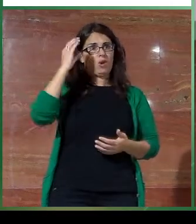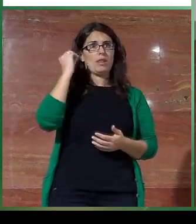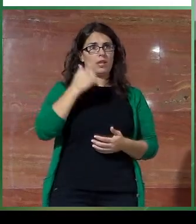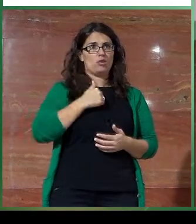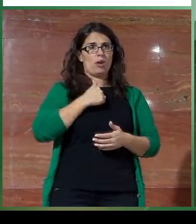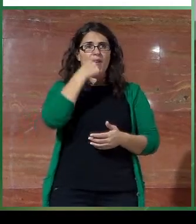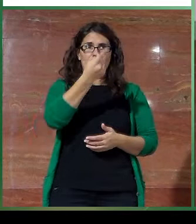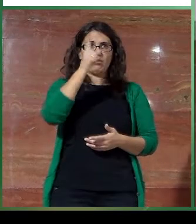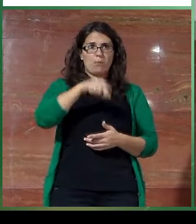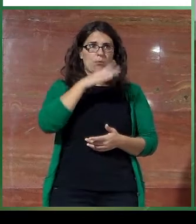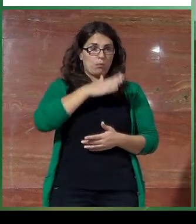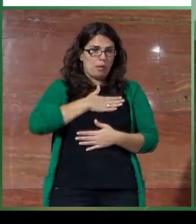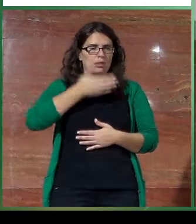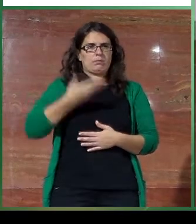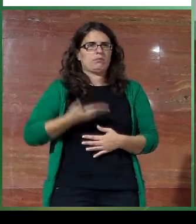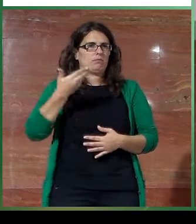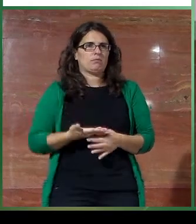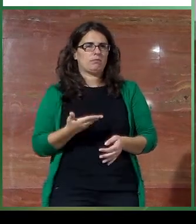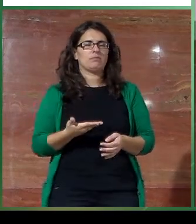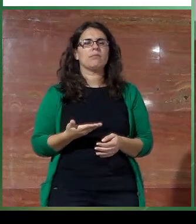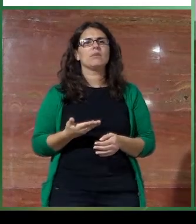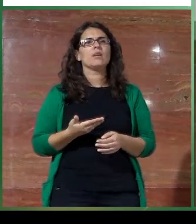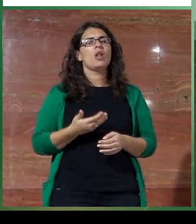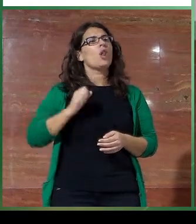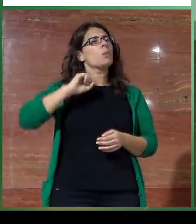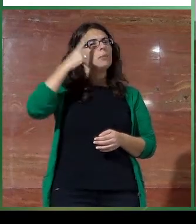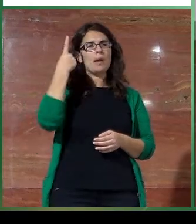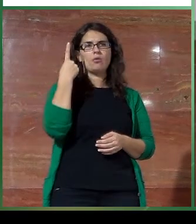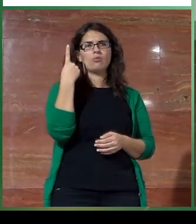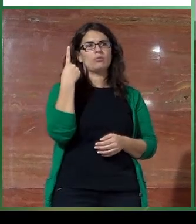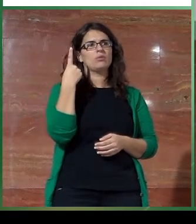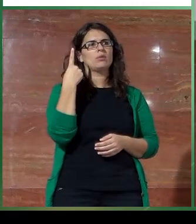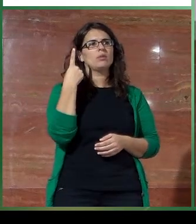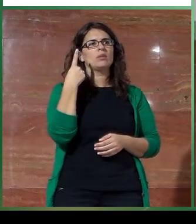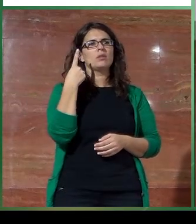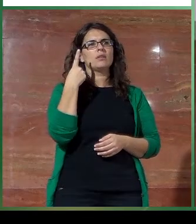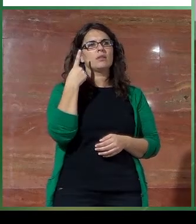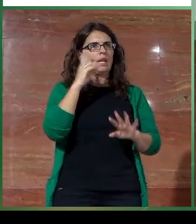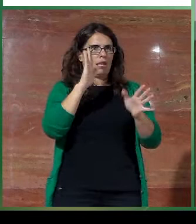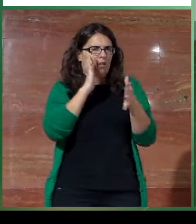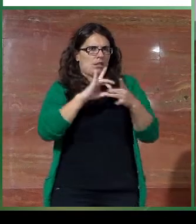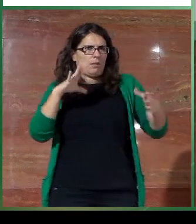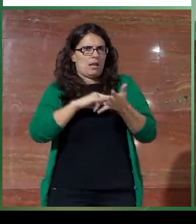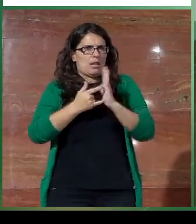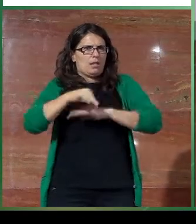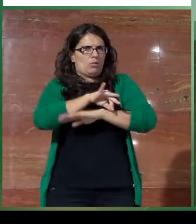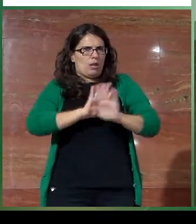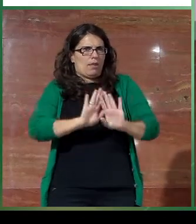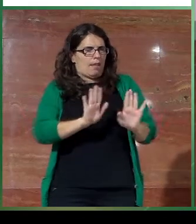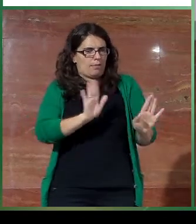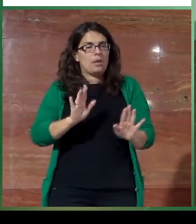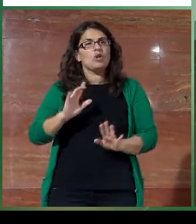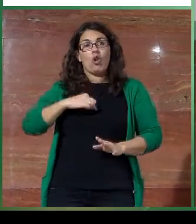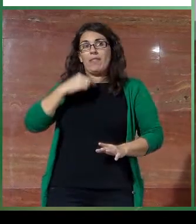porque me parece básica. Lo primero que yo diría, que no tiene que ver nada ni con arquitectura ni con nada, es que